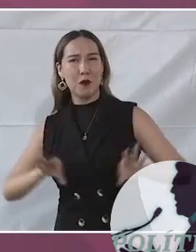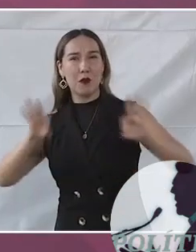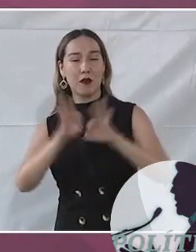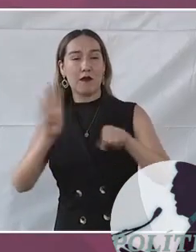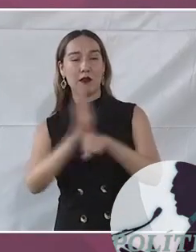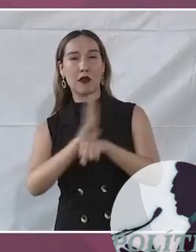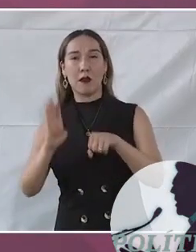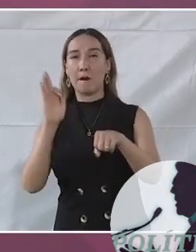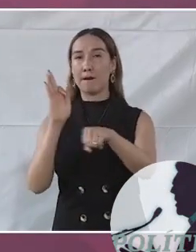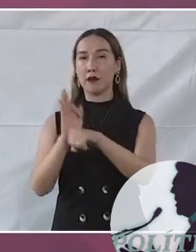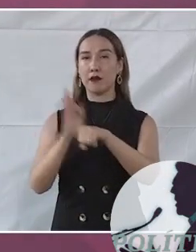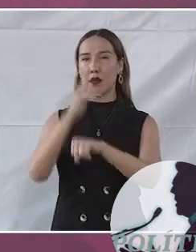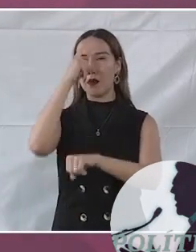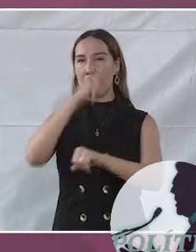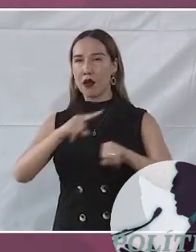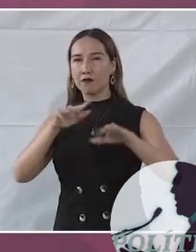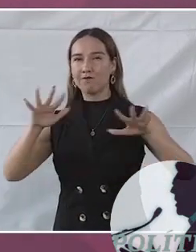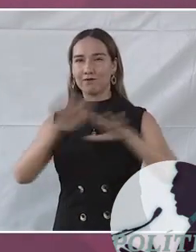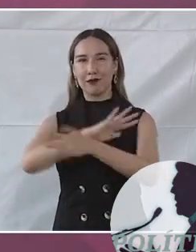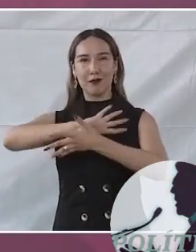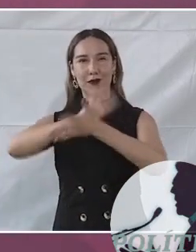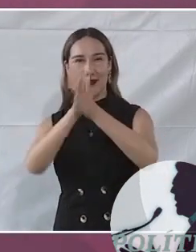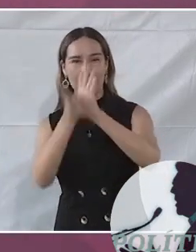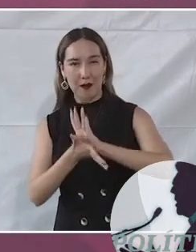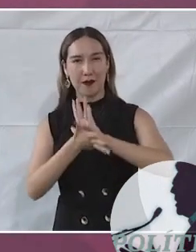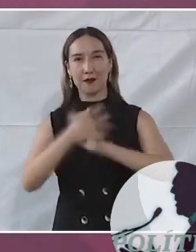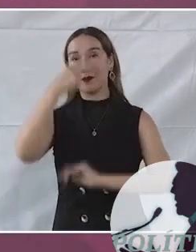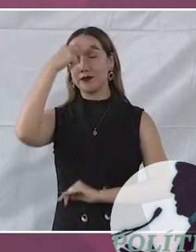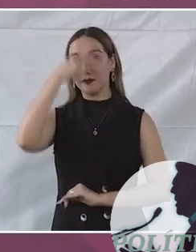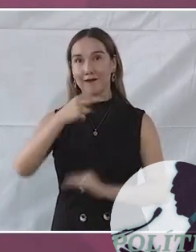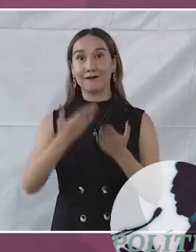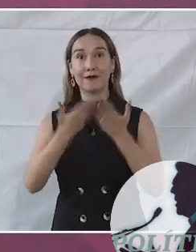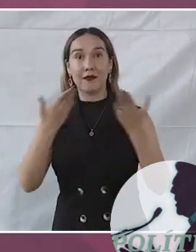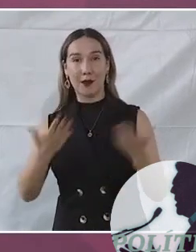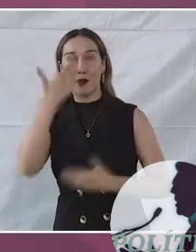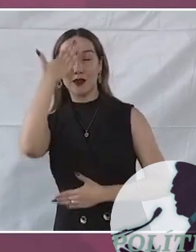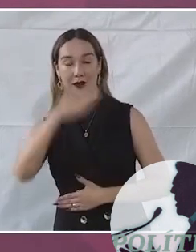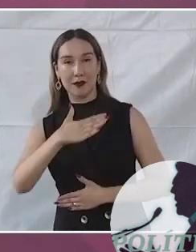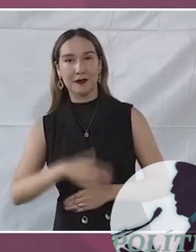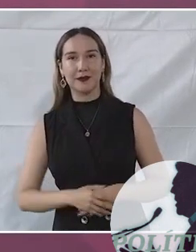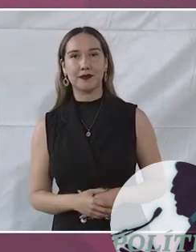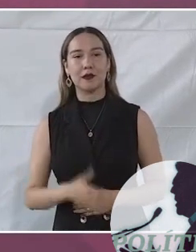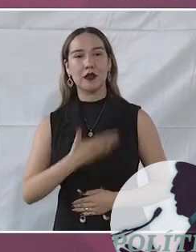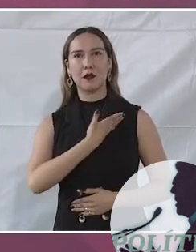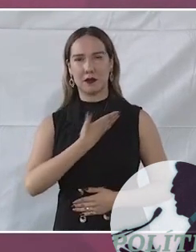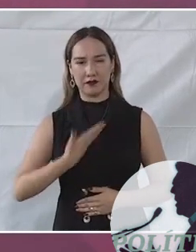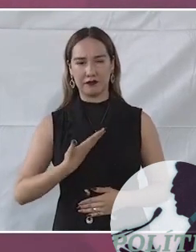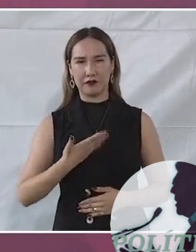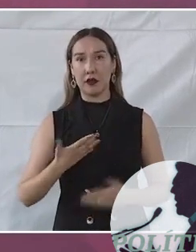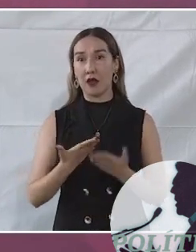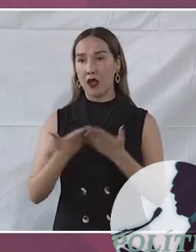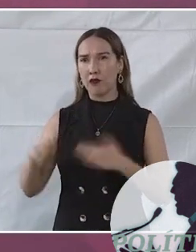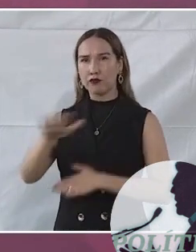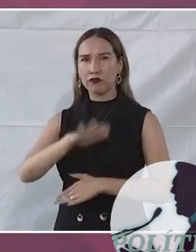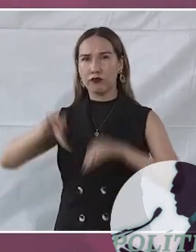de la transformación que vive este país. Como usted lo sabe, presidente, esta región del estado, hay